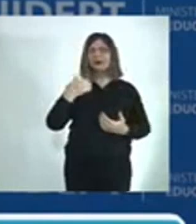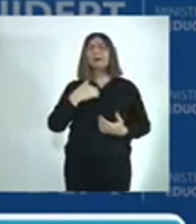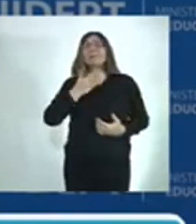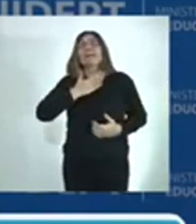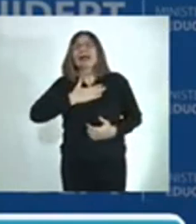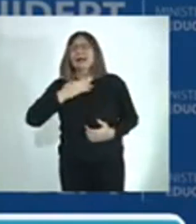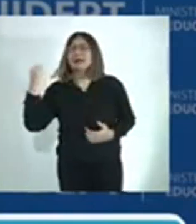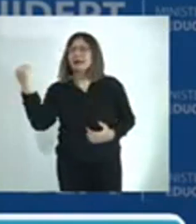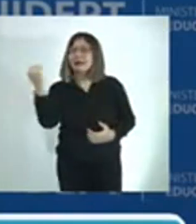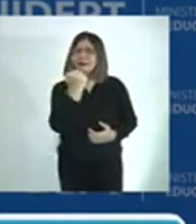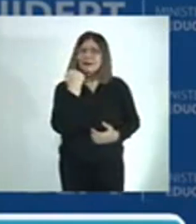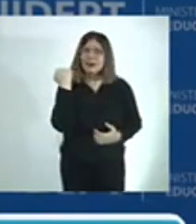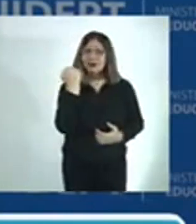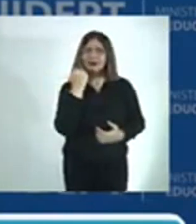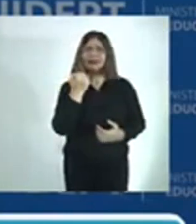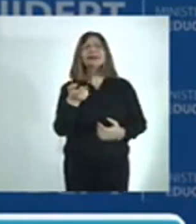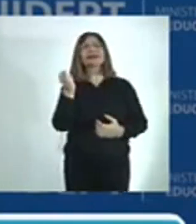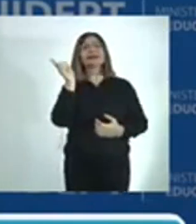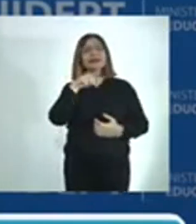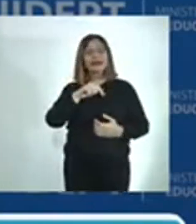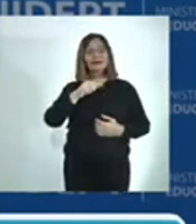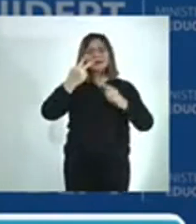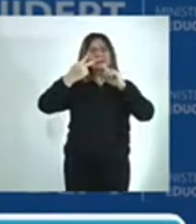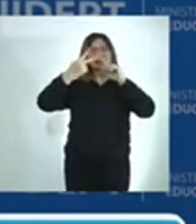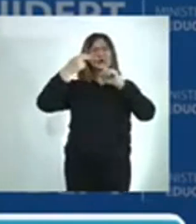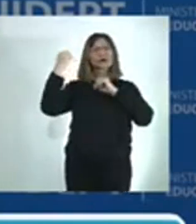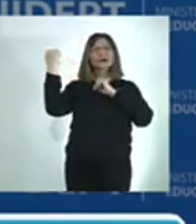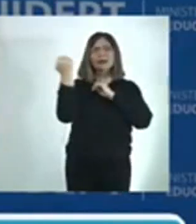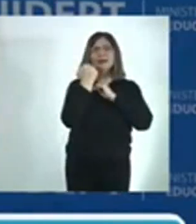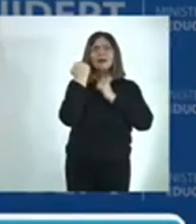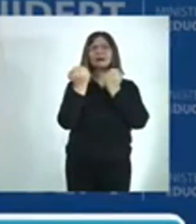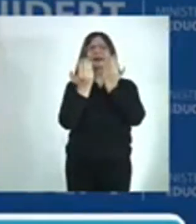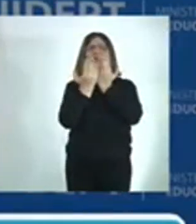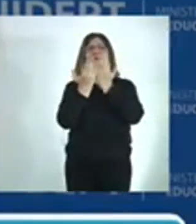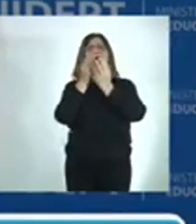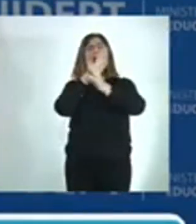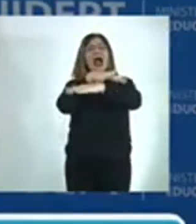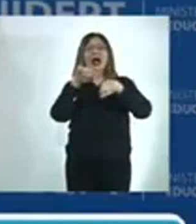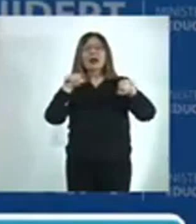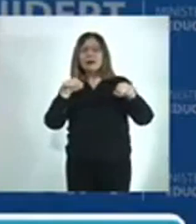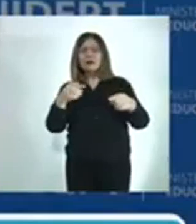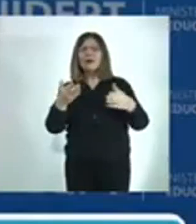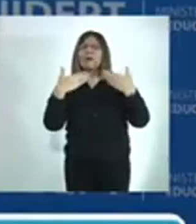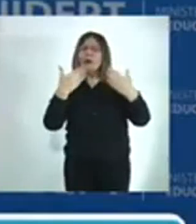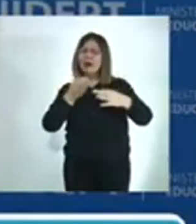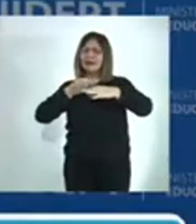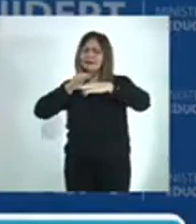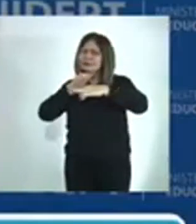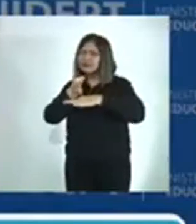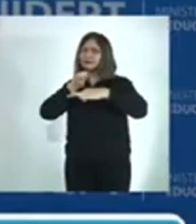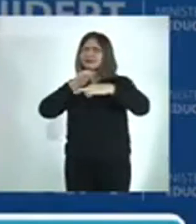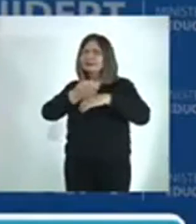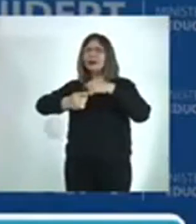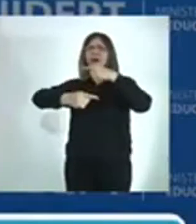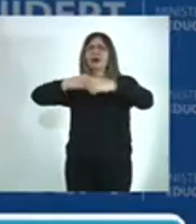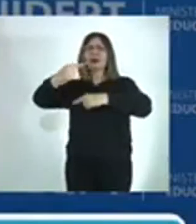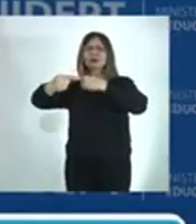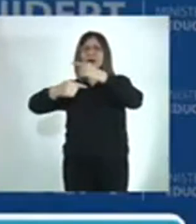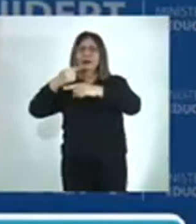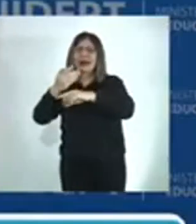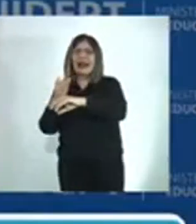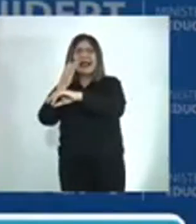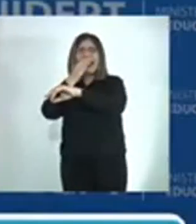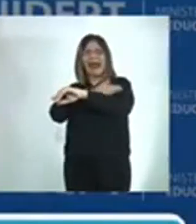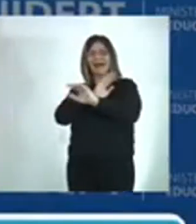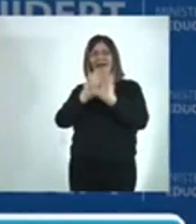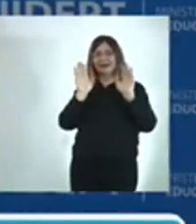es los chicos, las chicas, los alumnos, los jóvenes. Es decir, el docente está tomando en este momento de primera mano lo